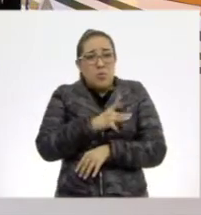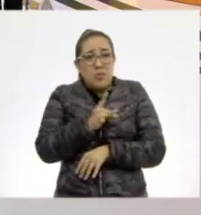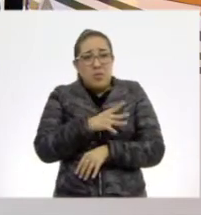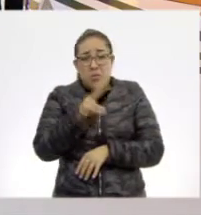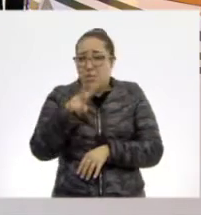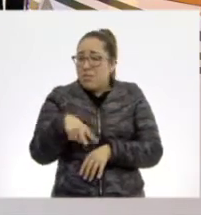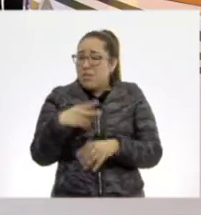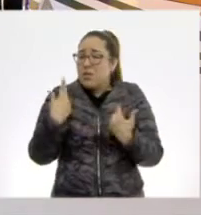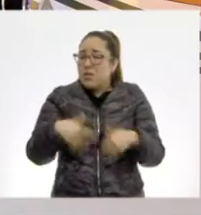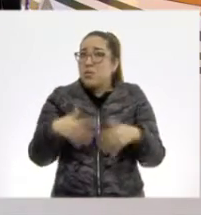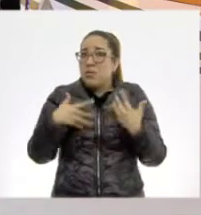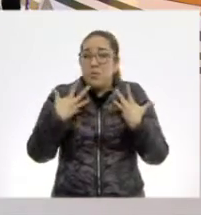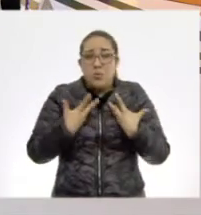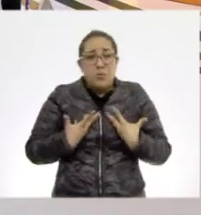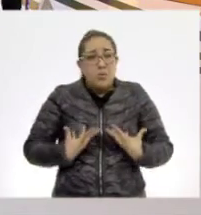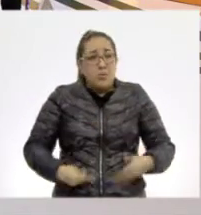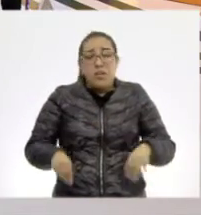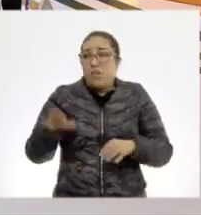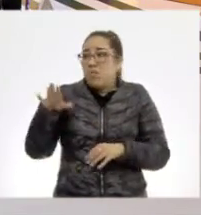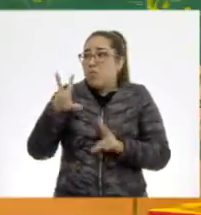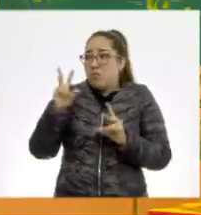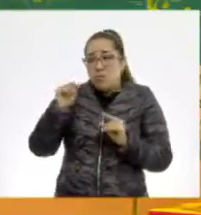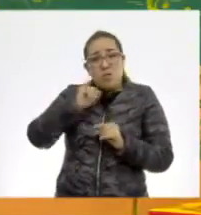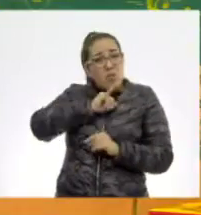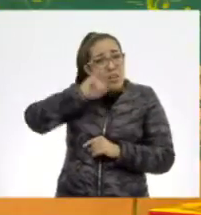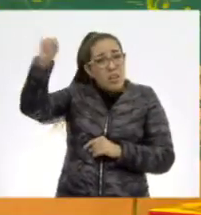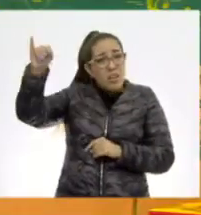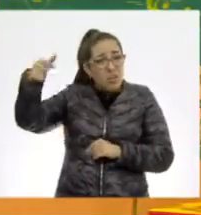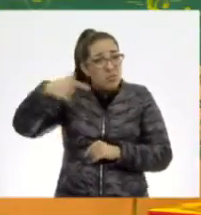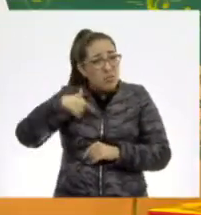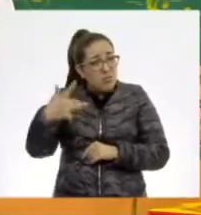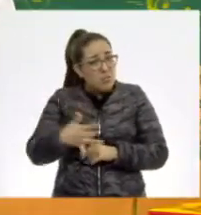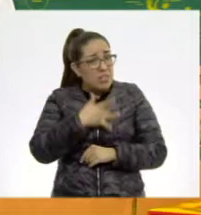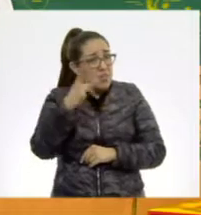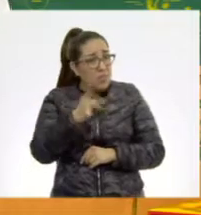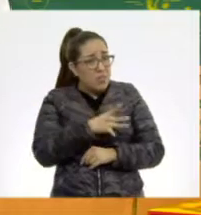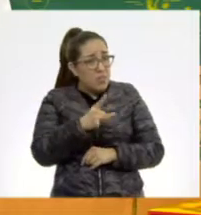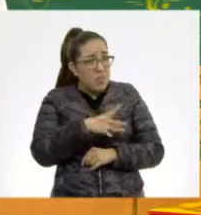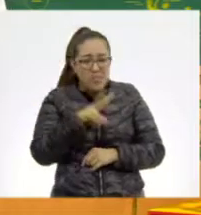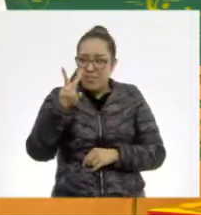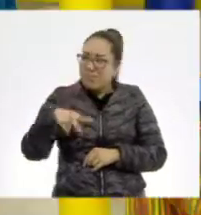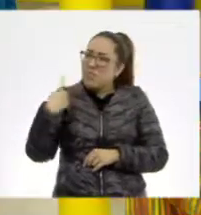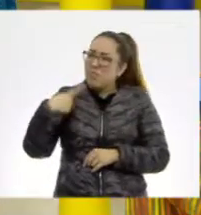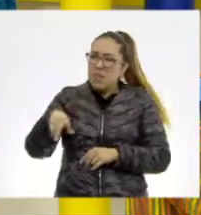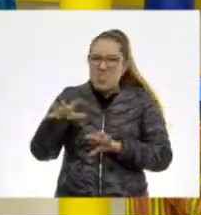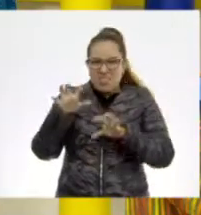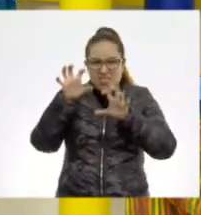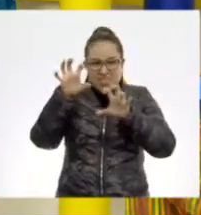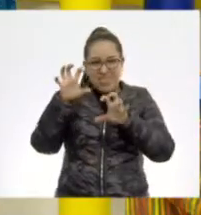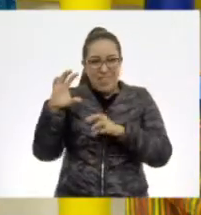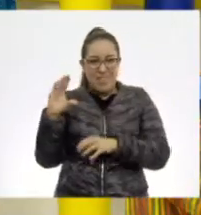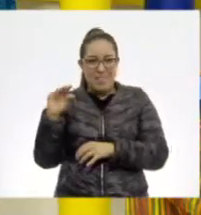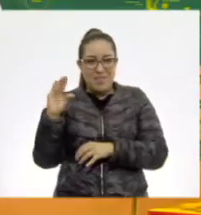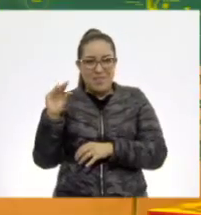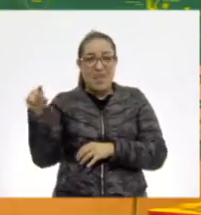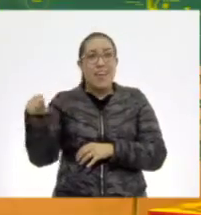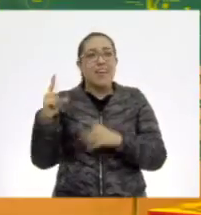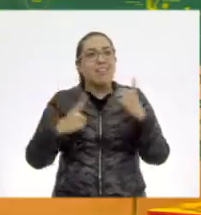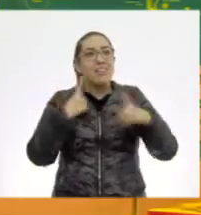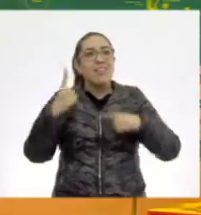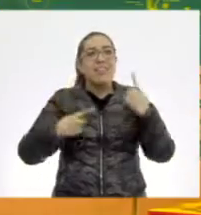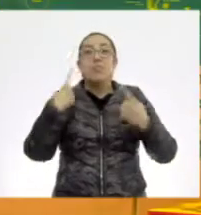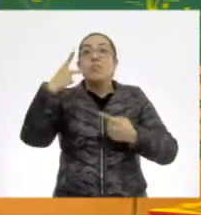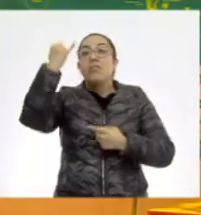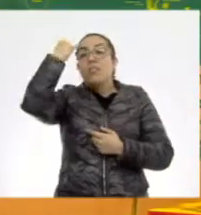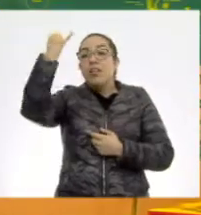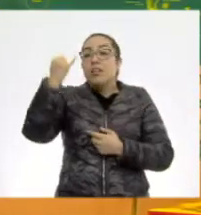me asusté mucho y dije, no, Monstrilio, aléjate, tú me das miedo. De verdad, pero Monstrilio es divertido. Sí, es divertido, pero imagina que salga a las